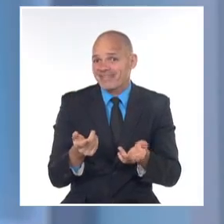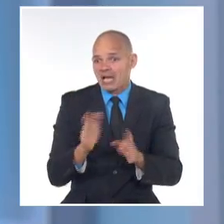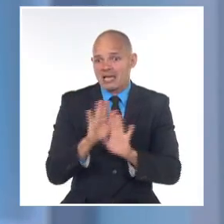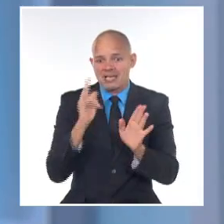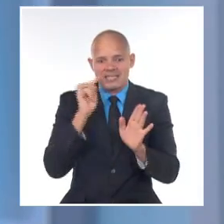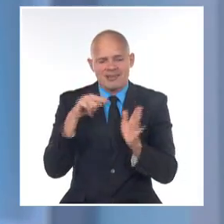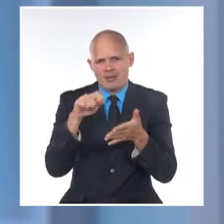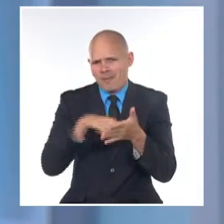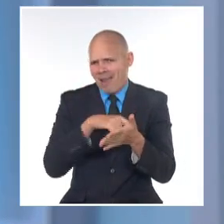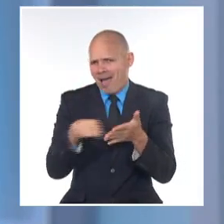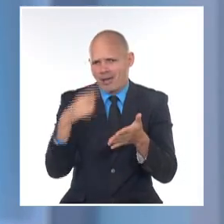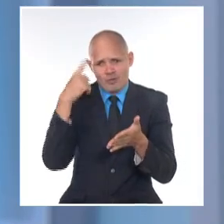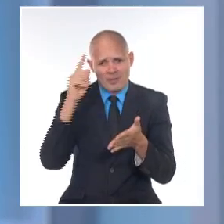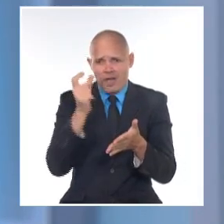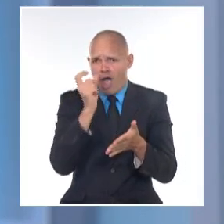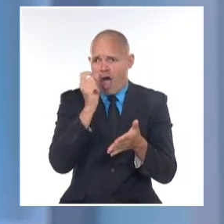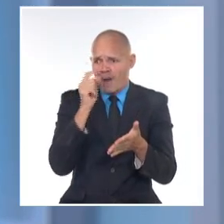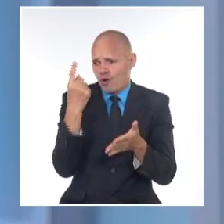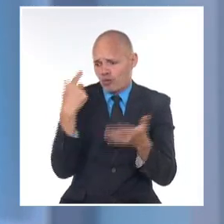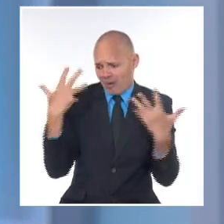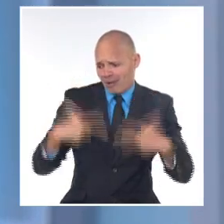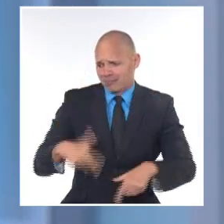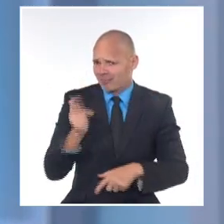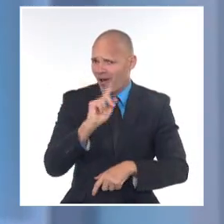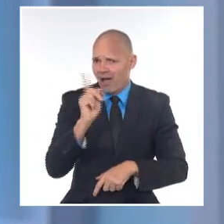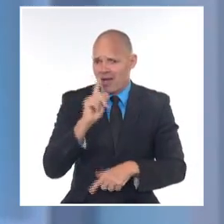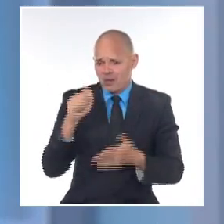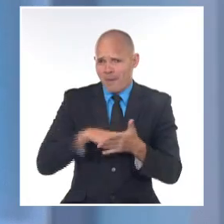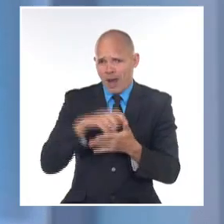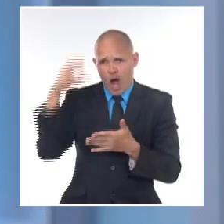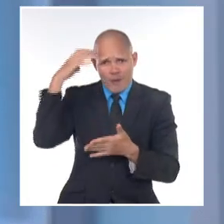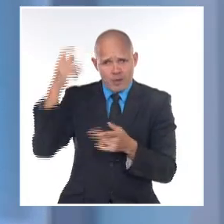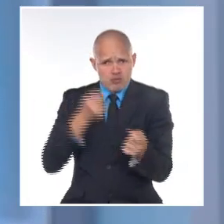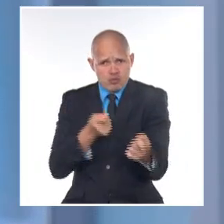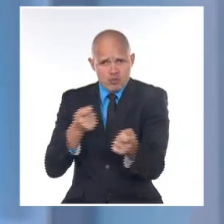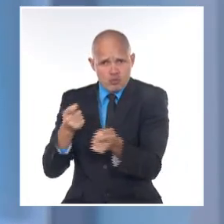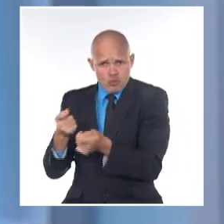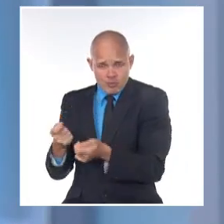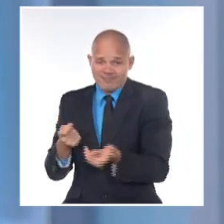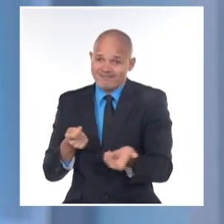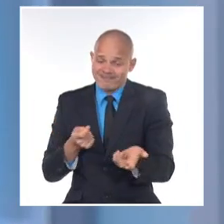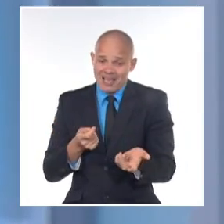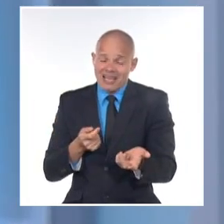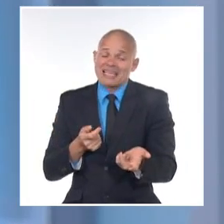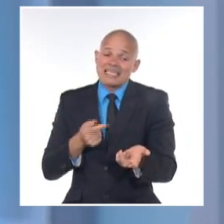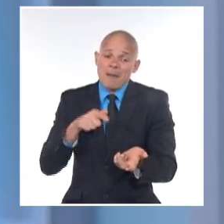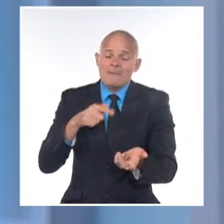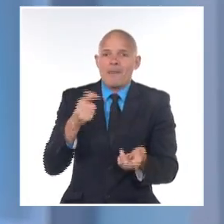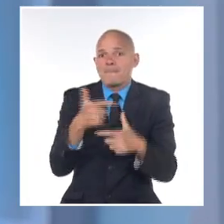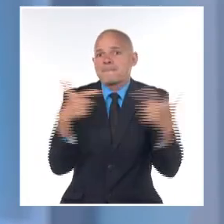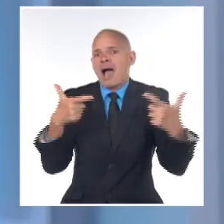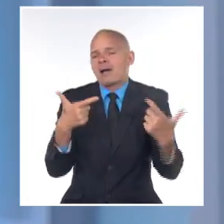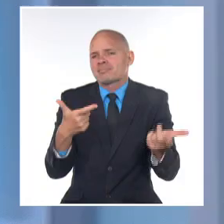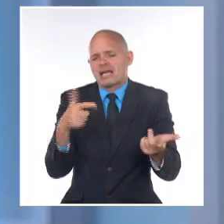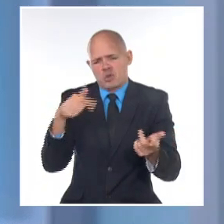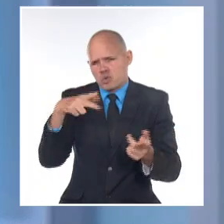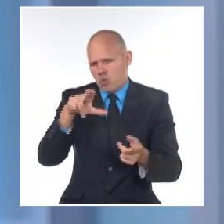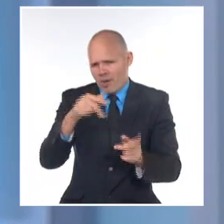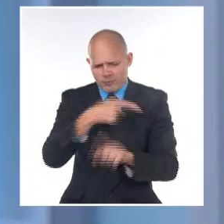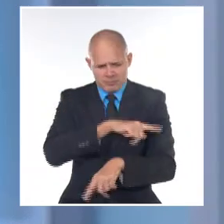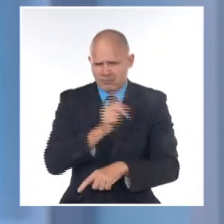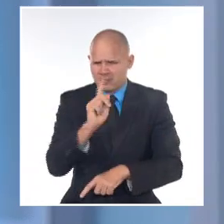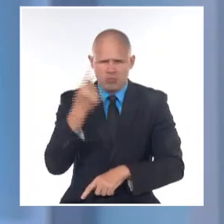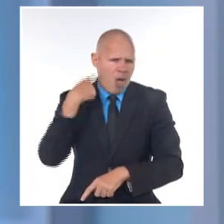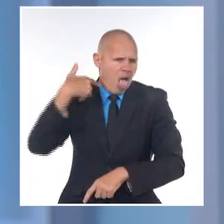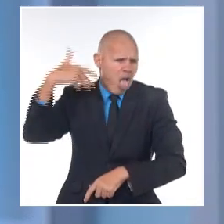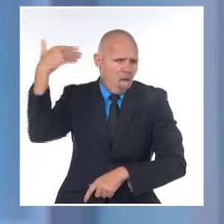plan articulado que no es nuevo, pero que en los últimos tiempos, con el empleo de las redes sociales, ha cogido mayor visibilidad. Y precisamente el enemigo está